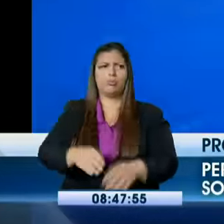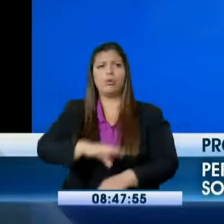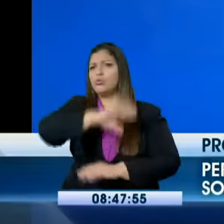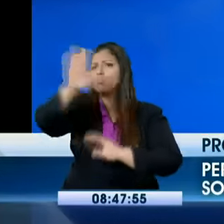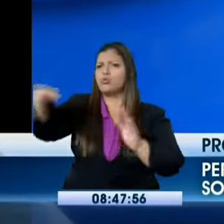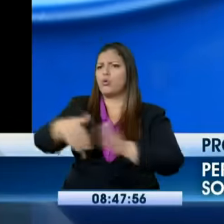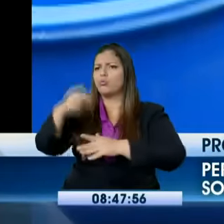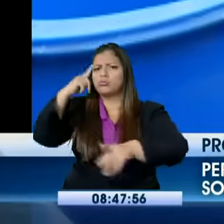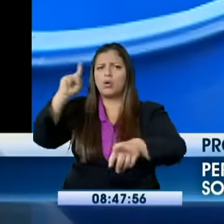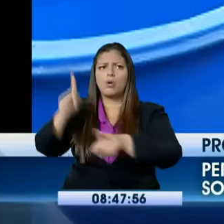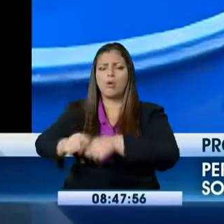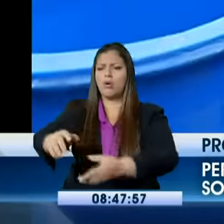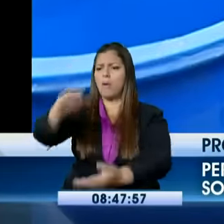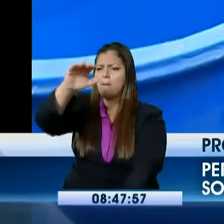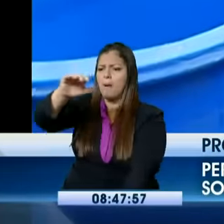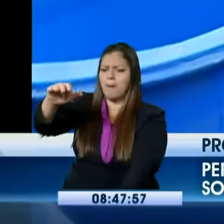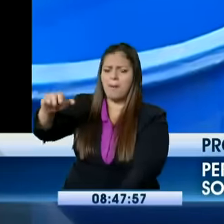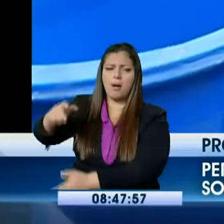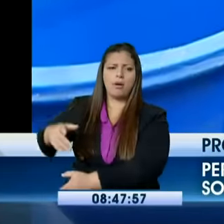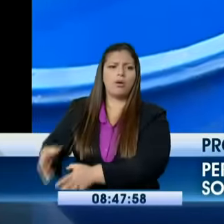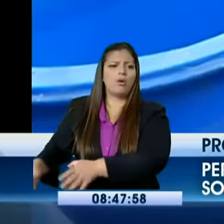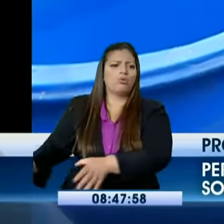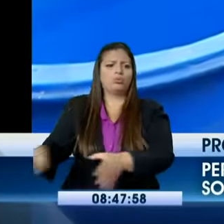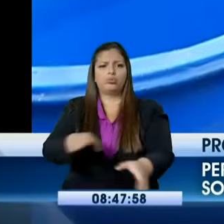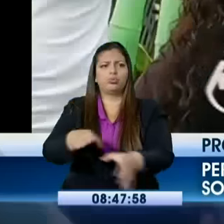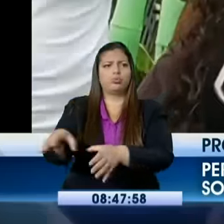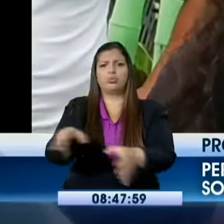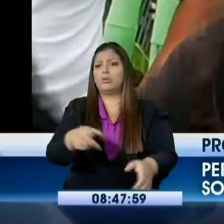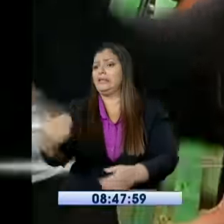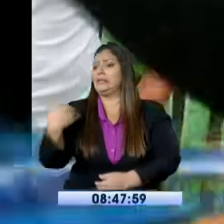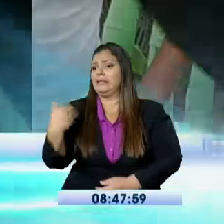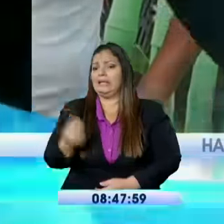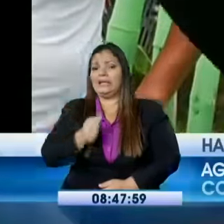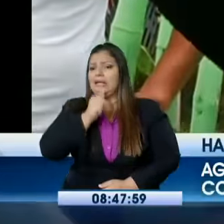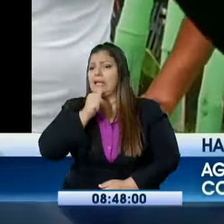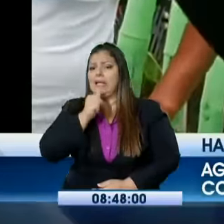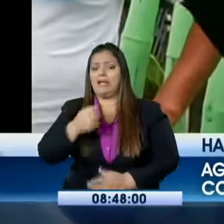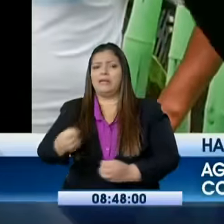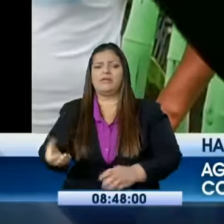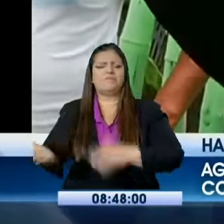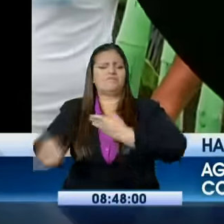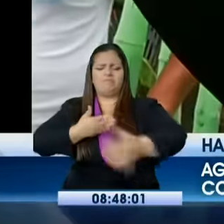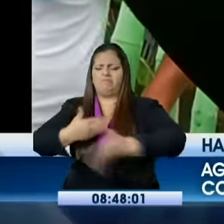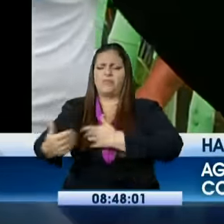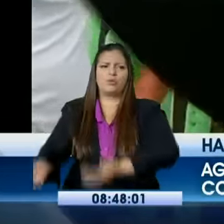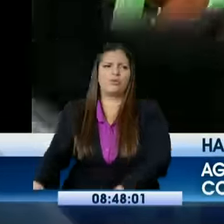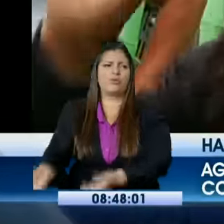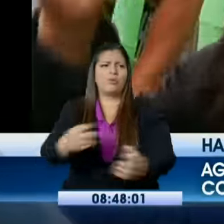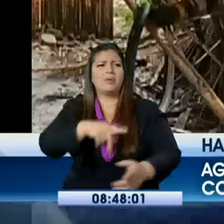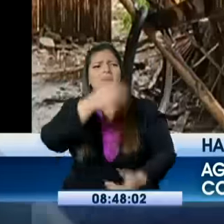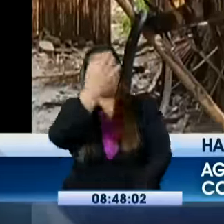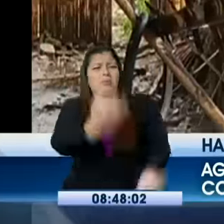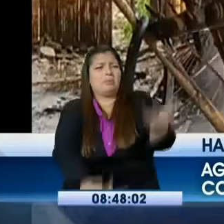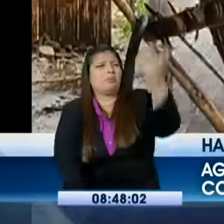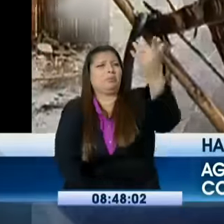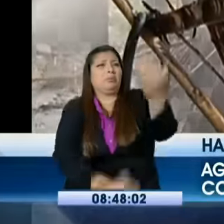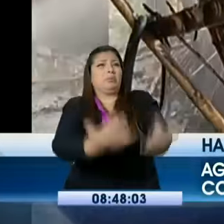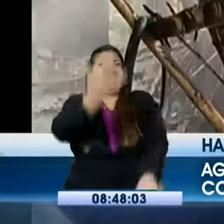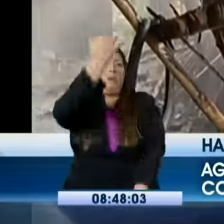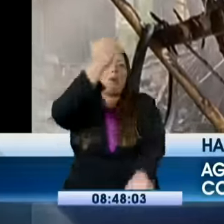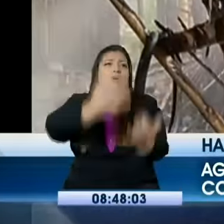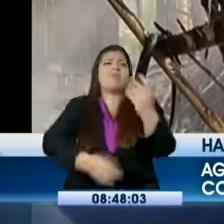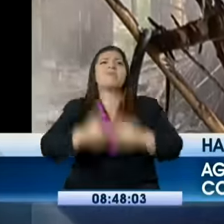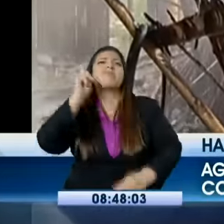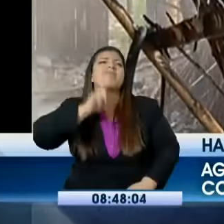aquí, todos. Ya casi aquí la gente del barrio no tiene agua ahorita por el momento. El incendio, todas las llamas todas arriba. Yo el humo